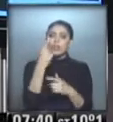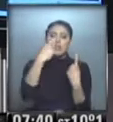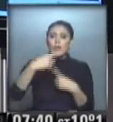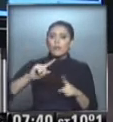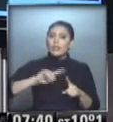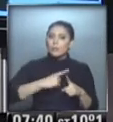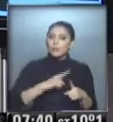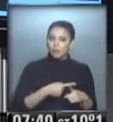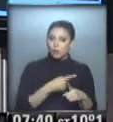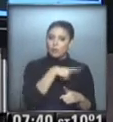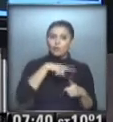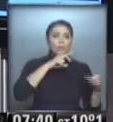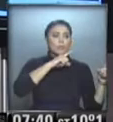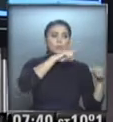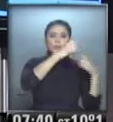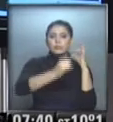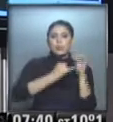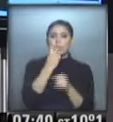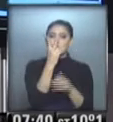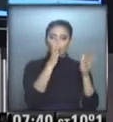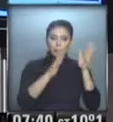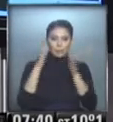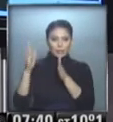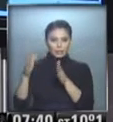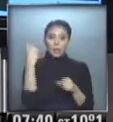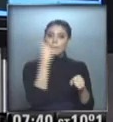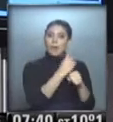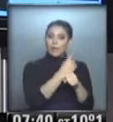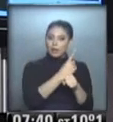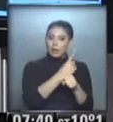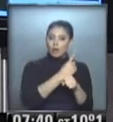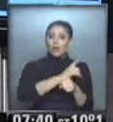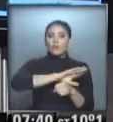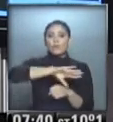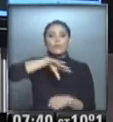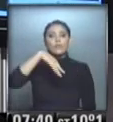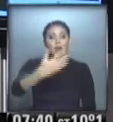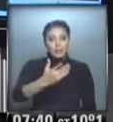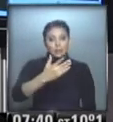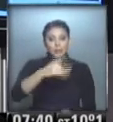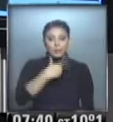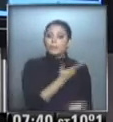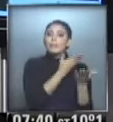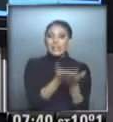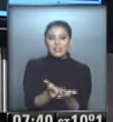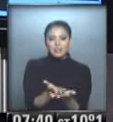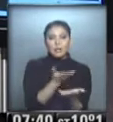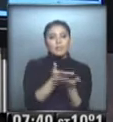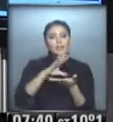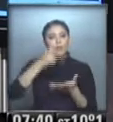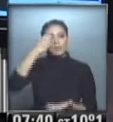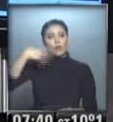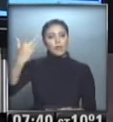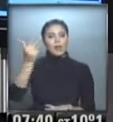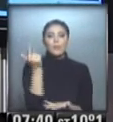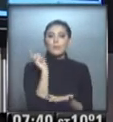funcionarios estuvieron hablando en dos partes primero ante los la presentación lo que fue la presentación formal